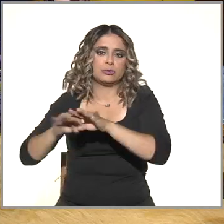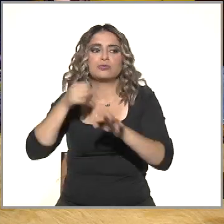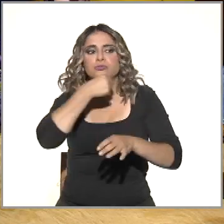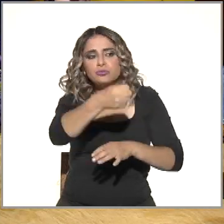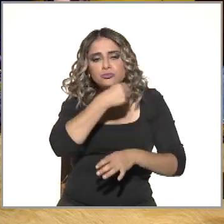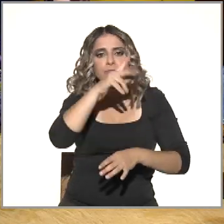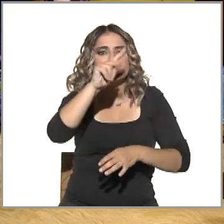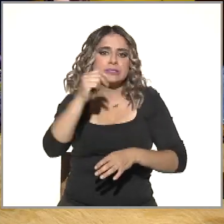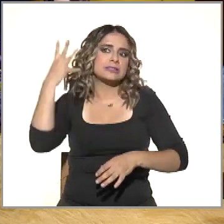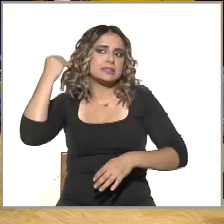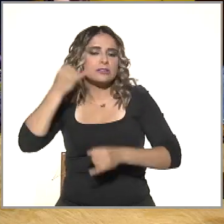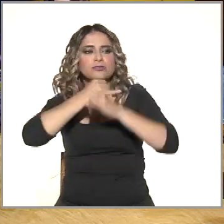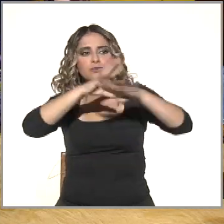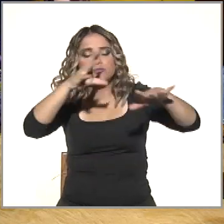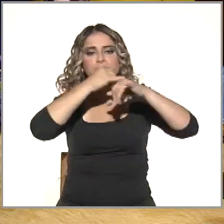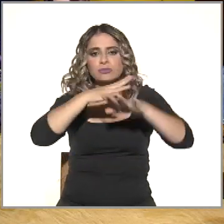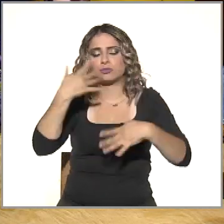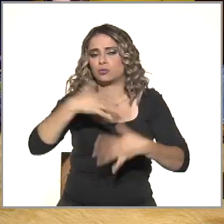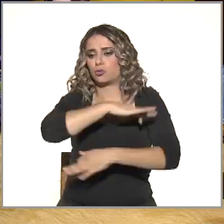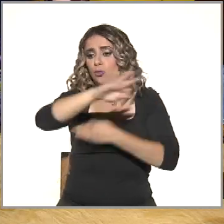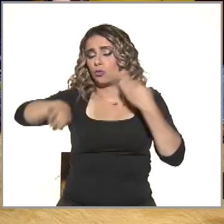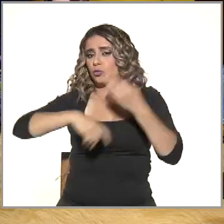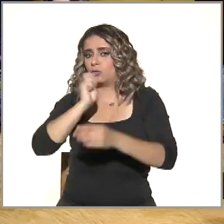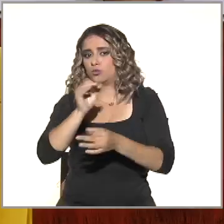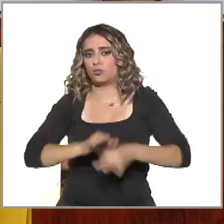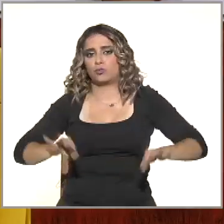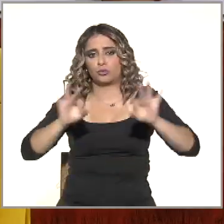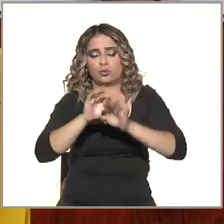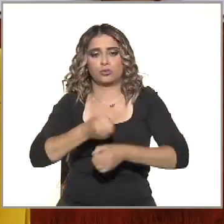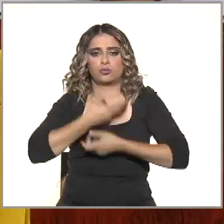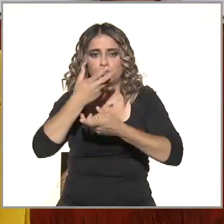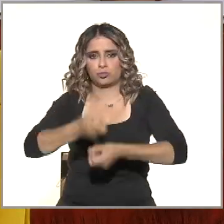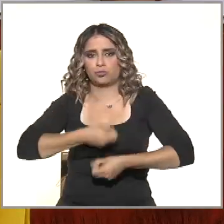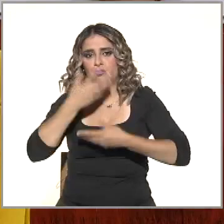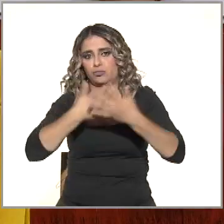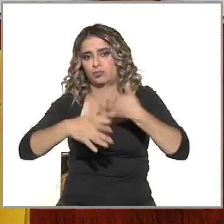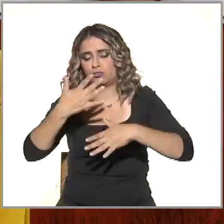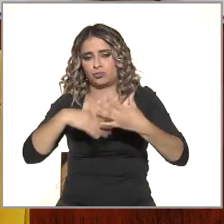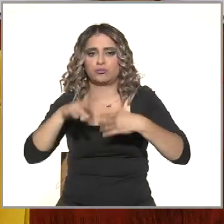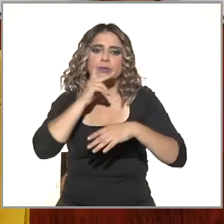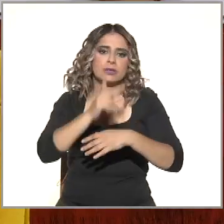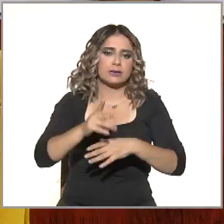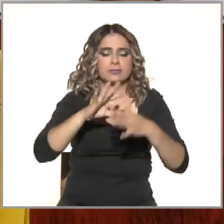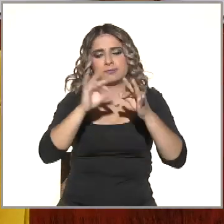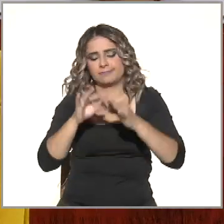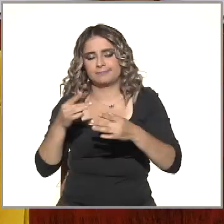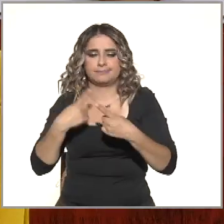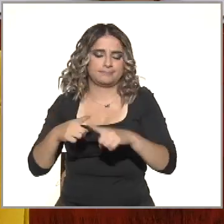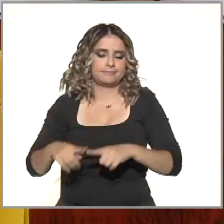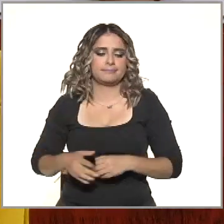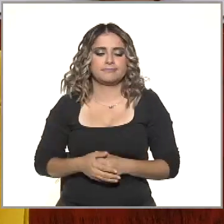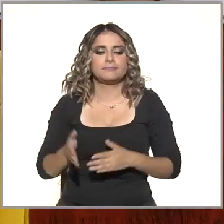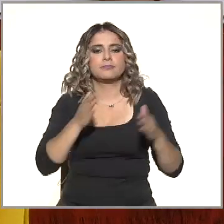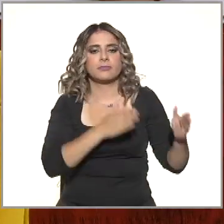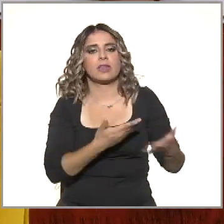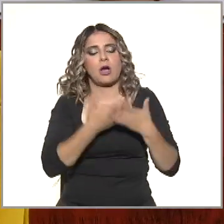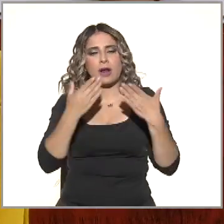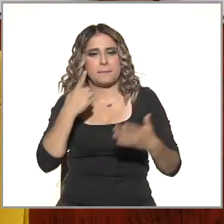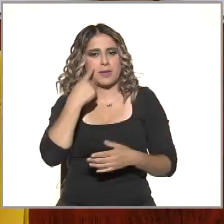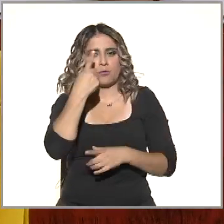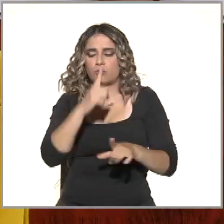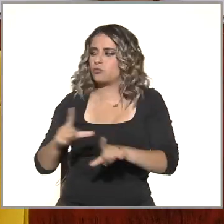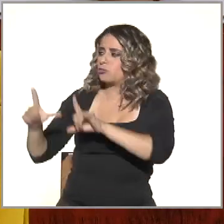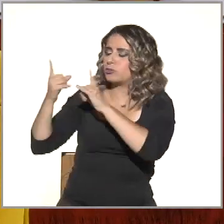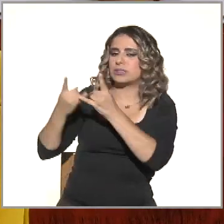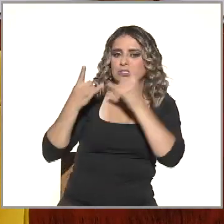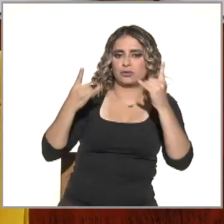comunicación. Y los medios de comunicación, por supuesto que sí. Bienvenidos a los tres. Y bueno, me gustaría que empezáramos escuchando el testimonio